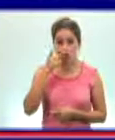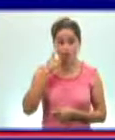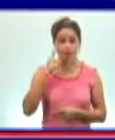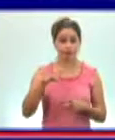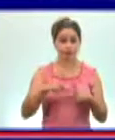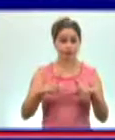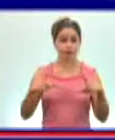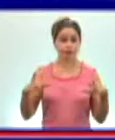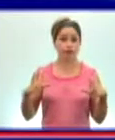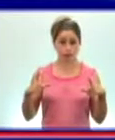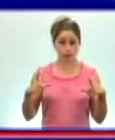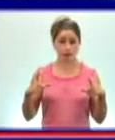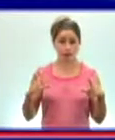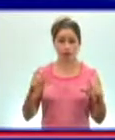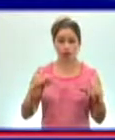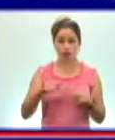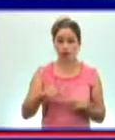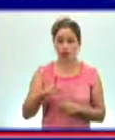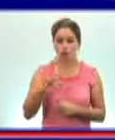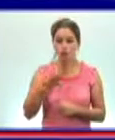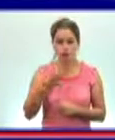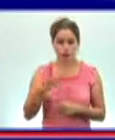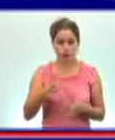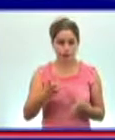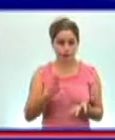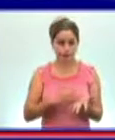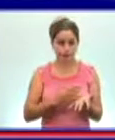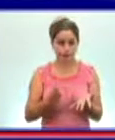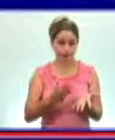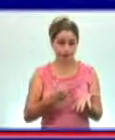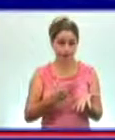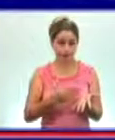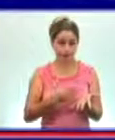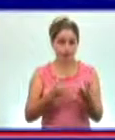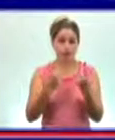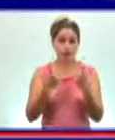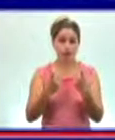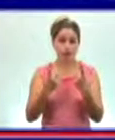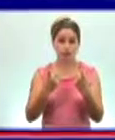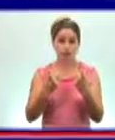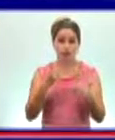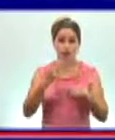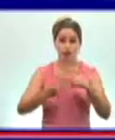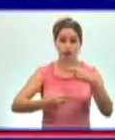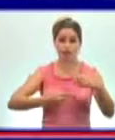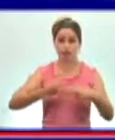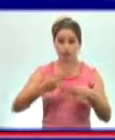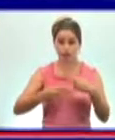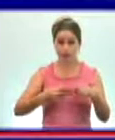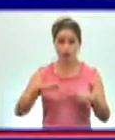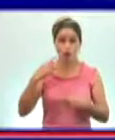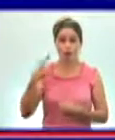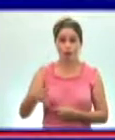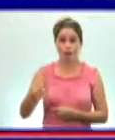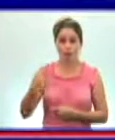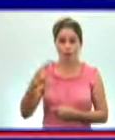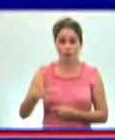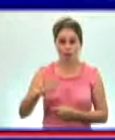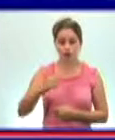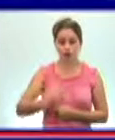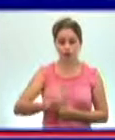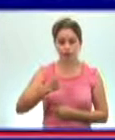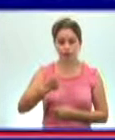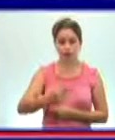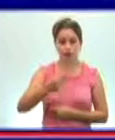lo tengamos a mano. Es necesario asumirlo y es necesario llevarlo a la práctica. Podemos conocer